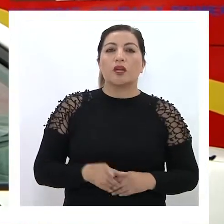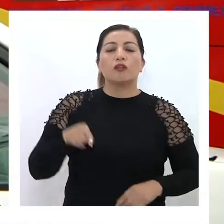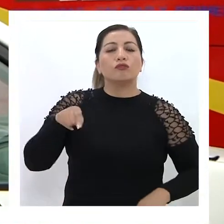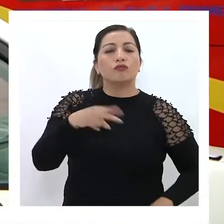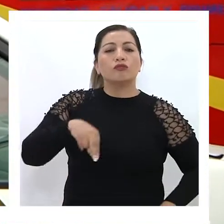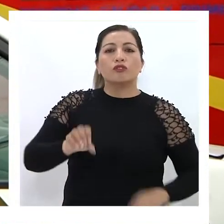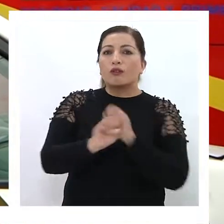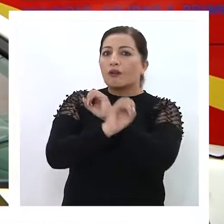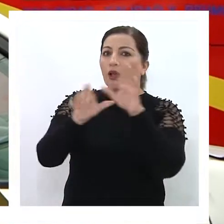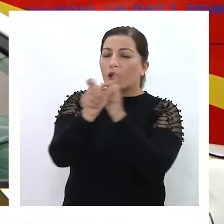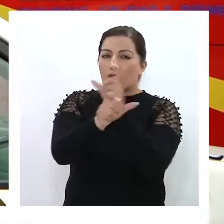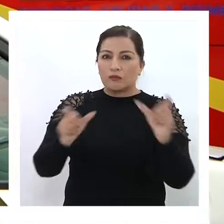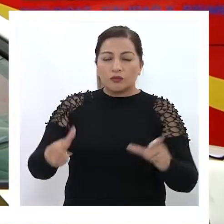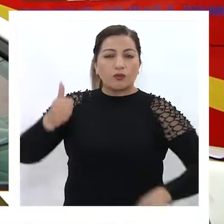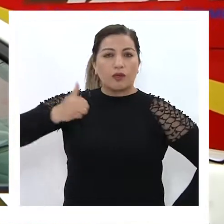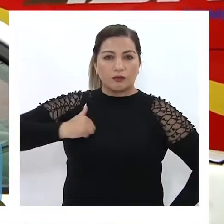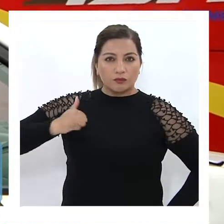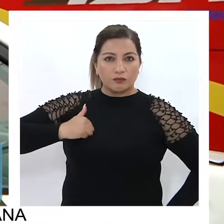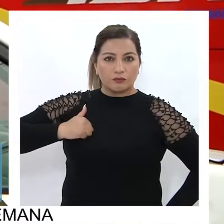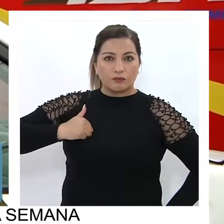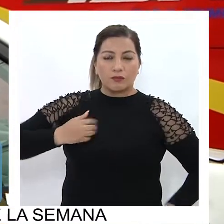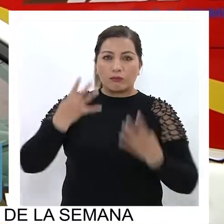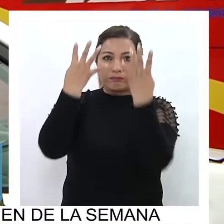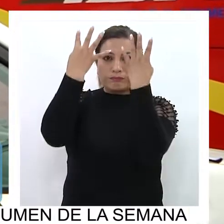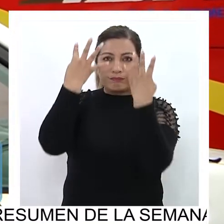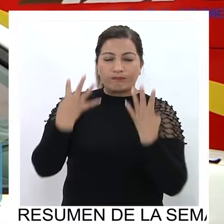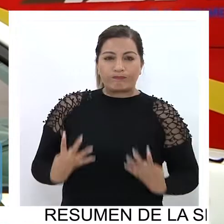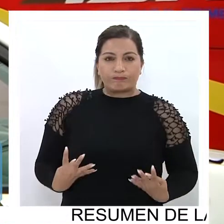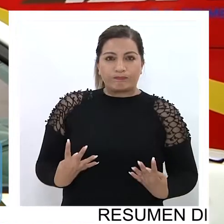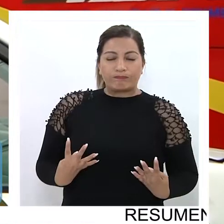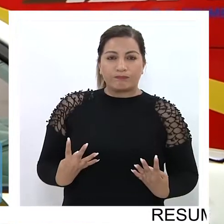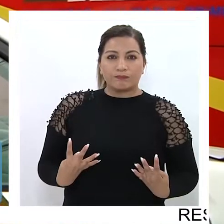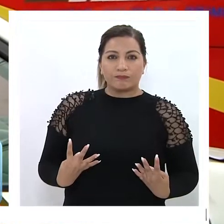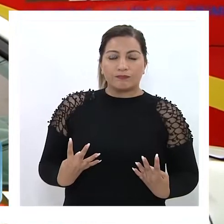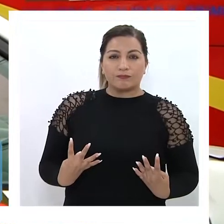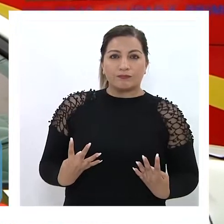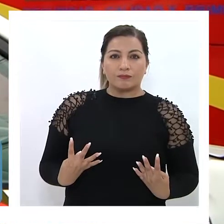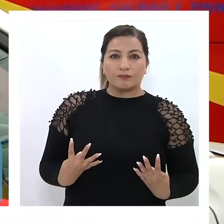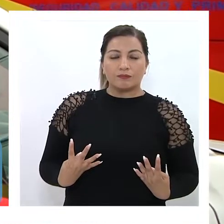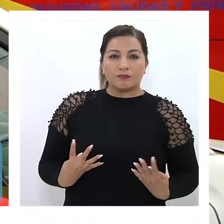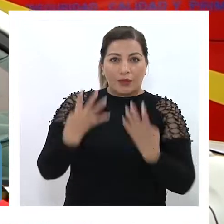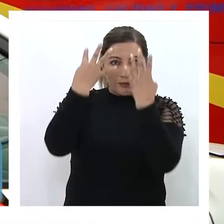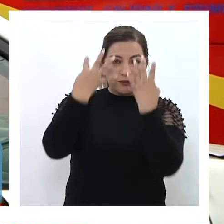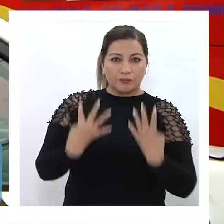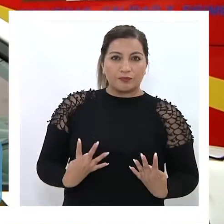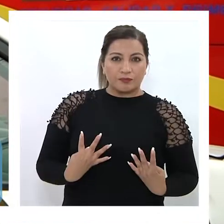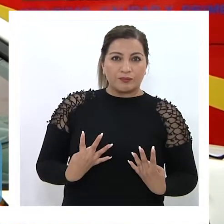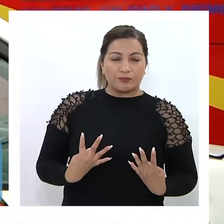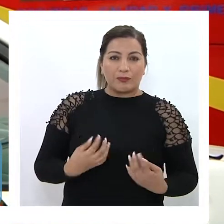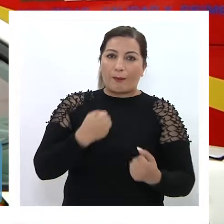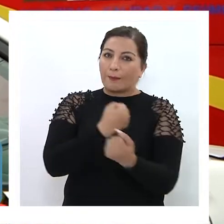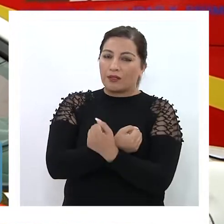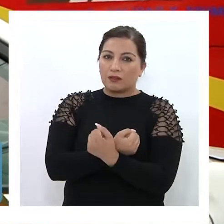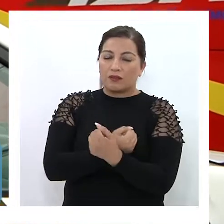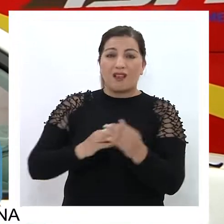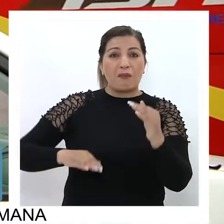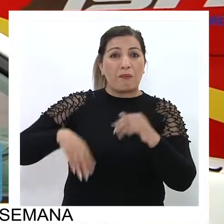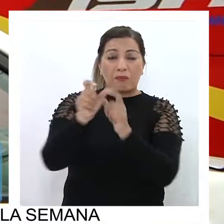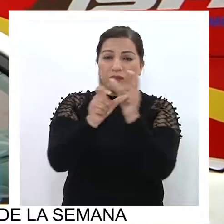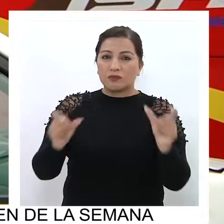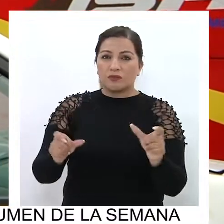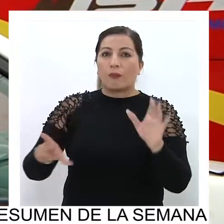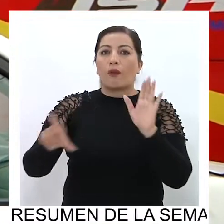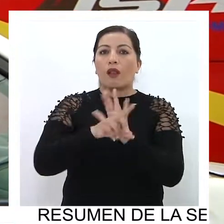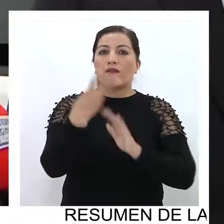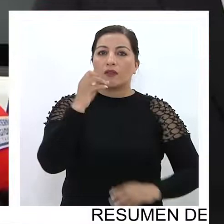dejar bien y claro que todas estas personas estaban cumpliendo prisión preventiva, pero estaban detenidos por la mayoría de